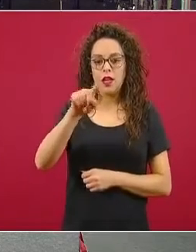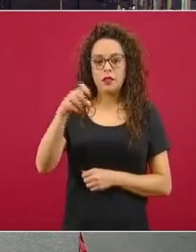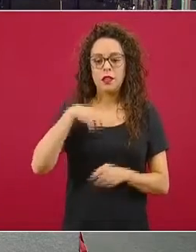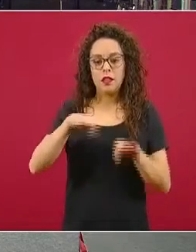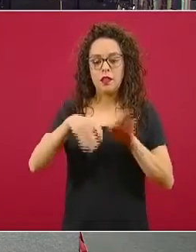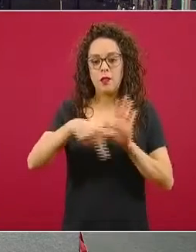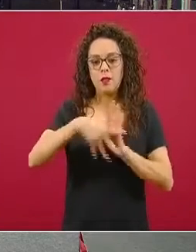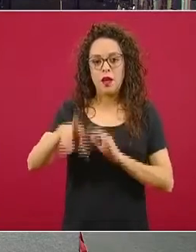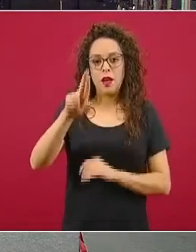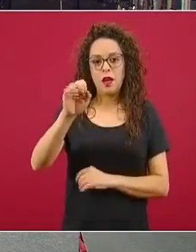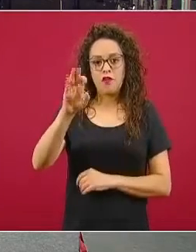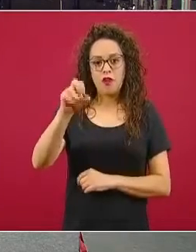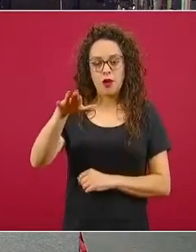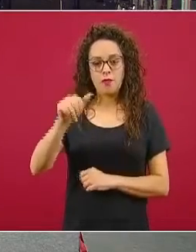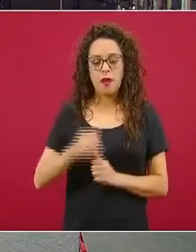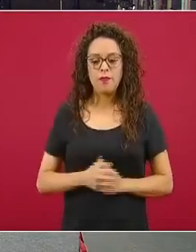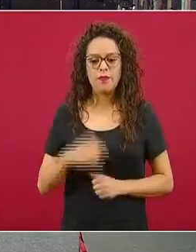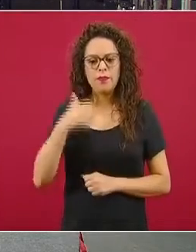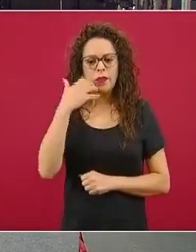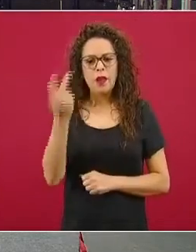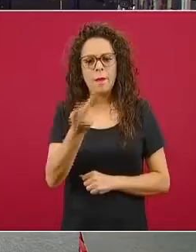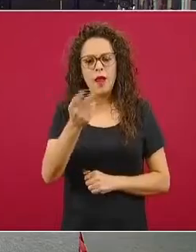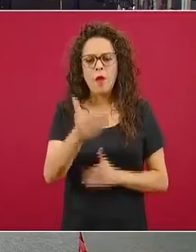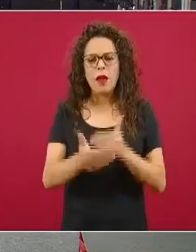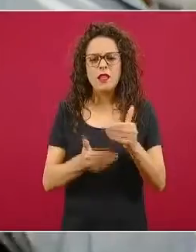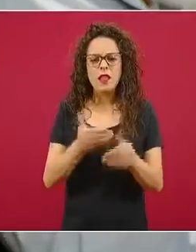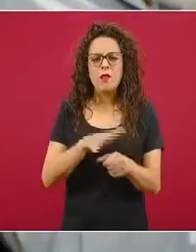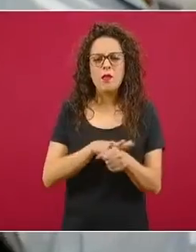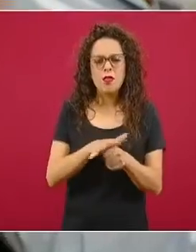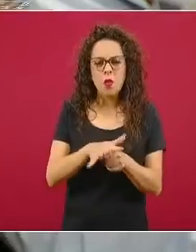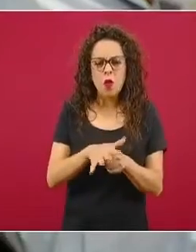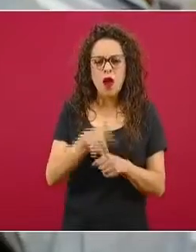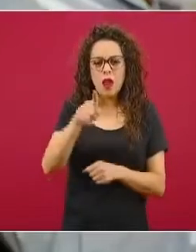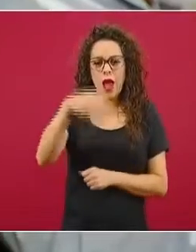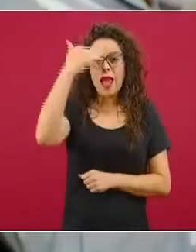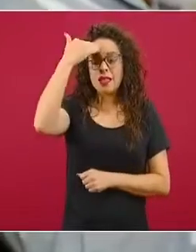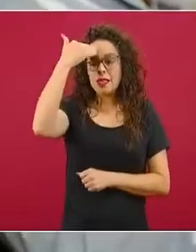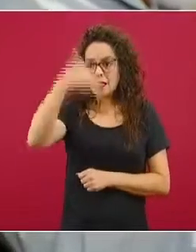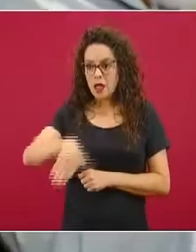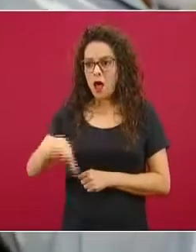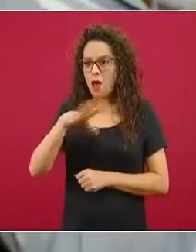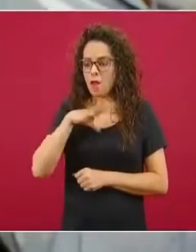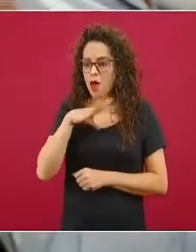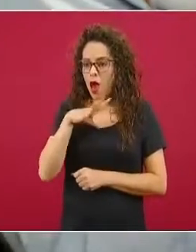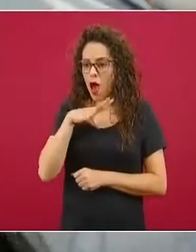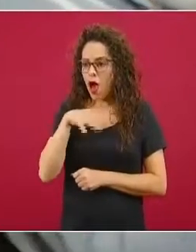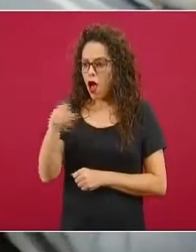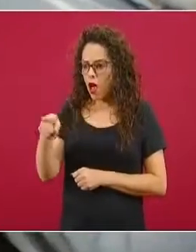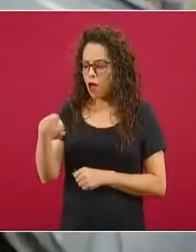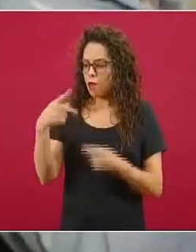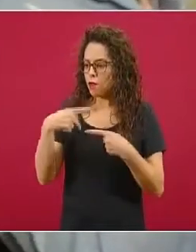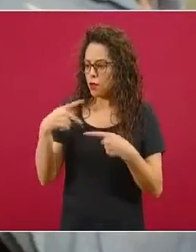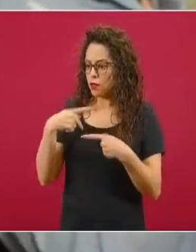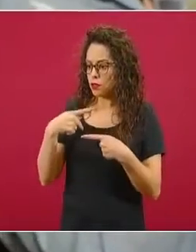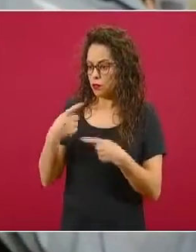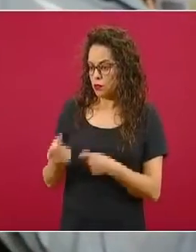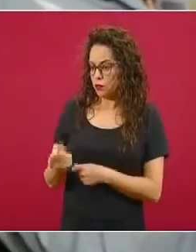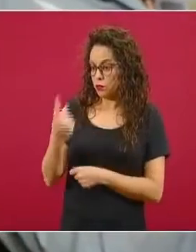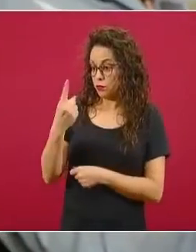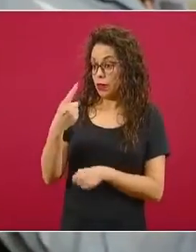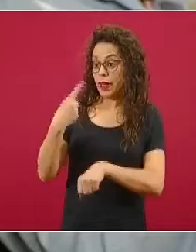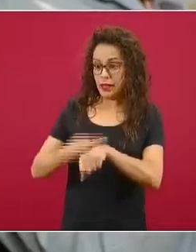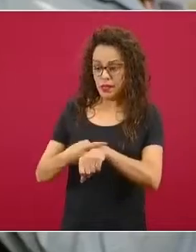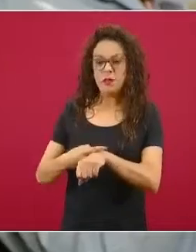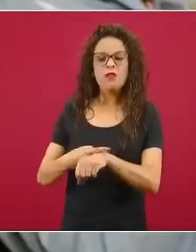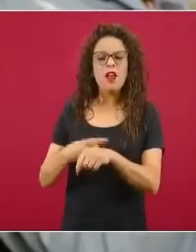es el procedimiento. En cuanto ustedes se enteran que existe un brote, a qué áreas pasa, etcétera, y si ha